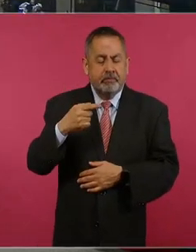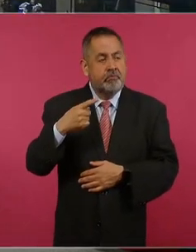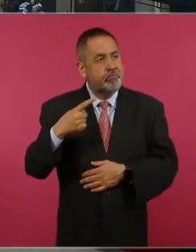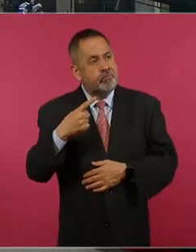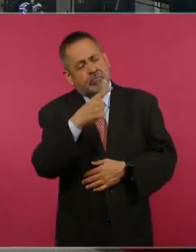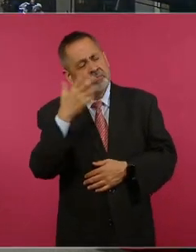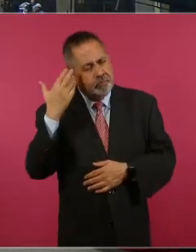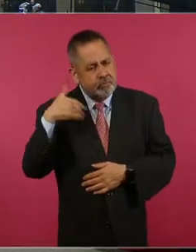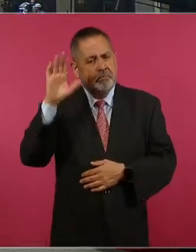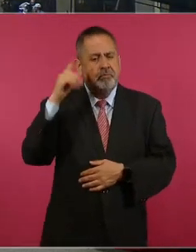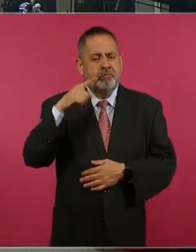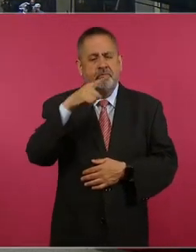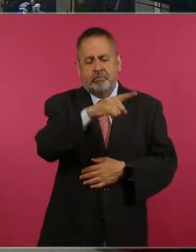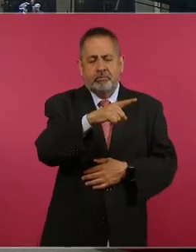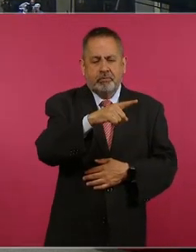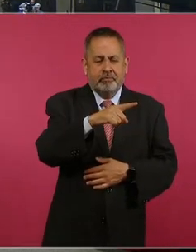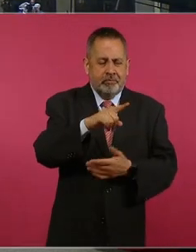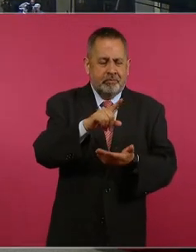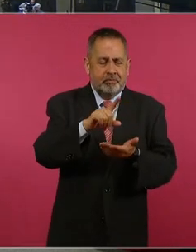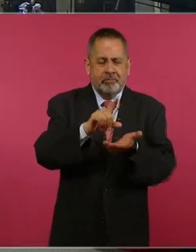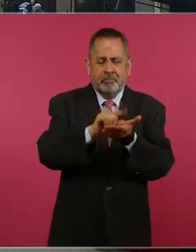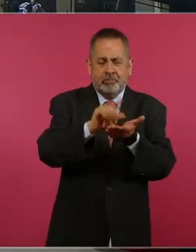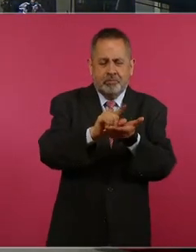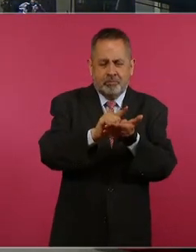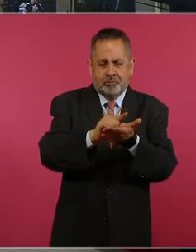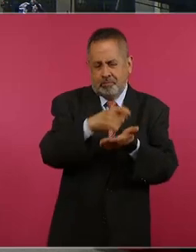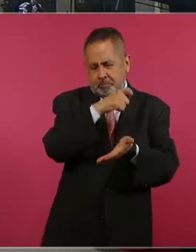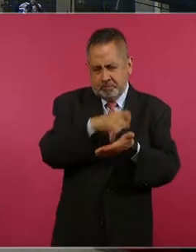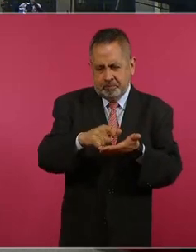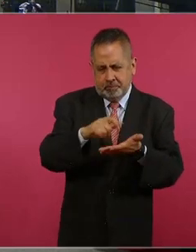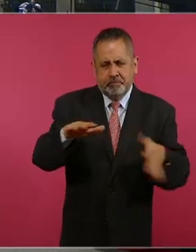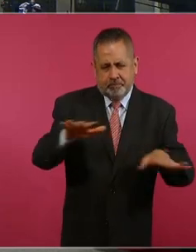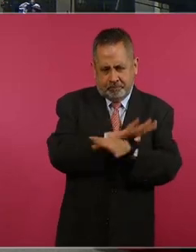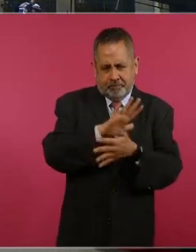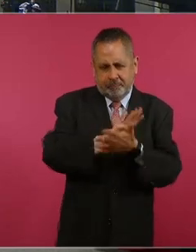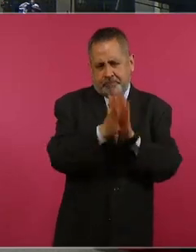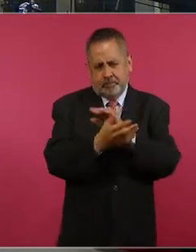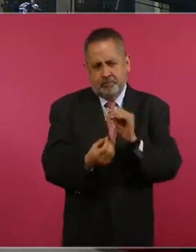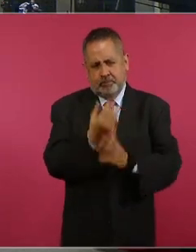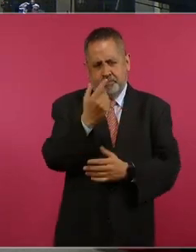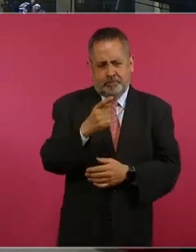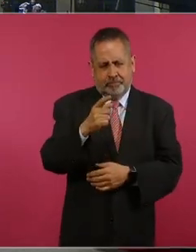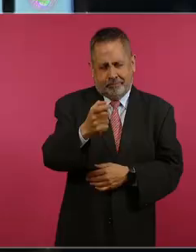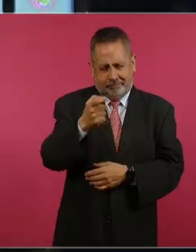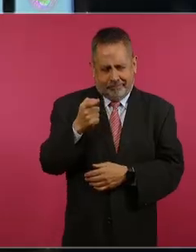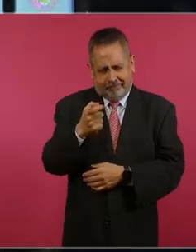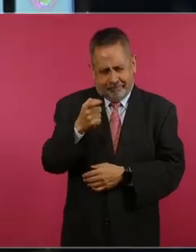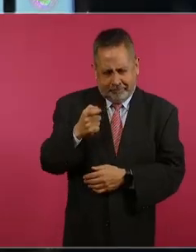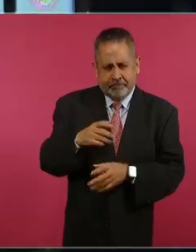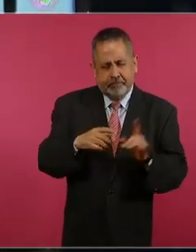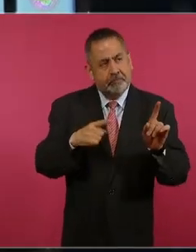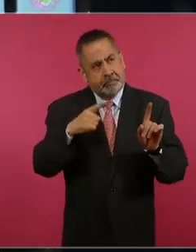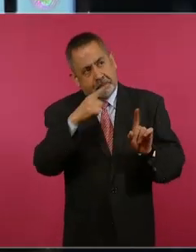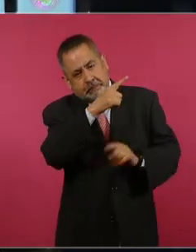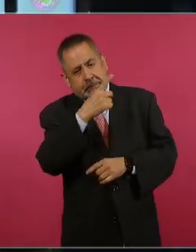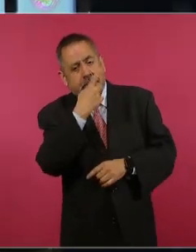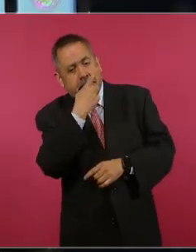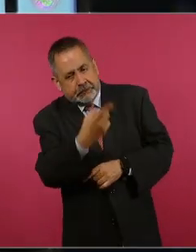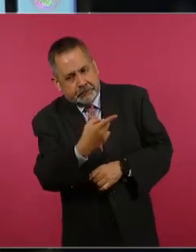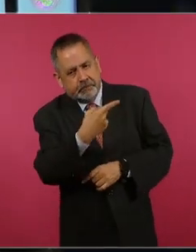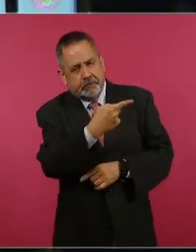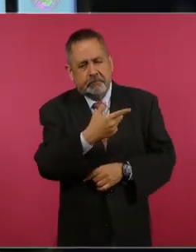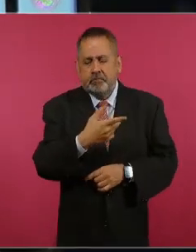aquel entonces, Elon Musk, ahora X, mencionaba que un área de oportunidad que él tenía